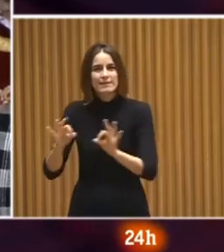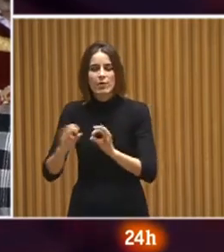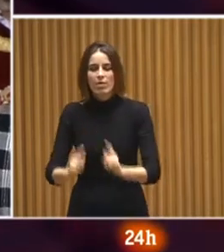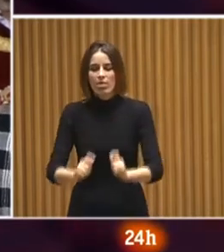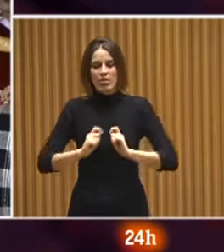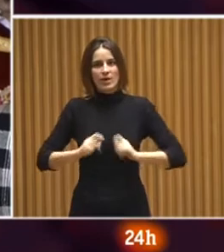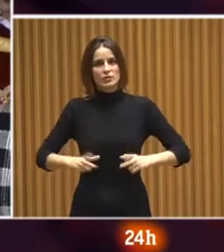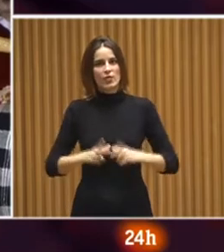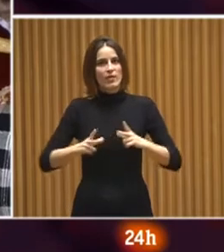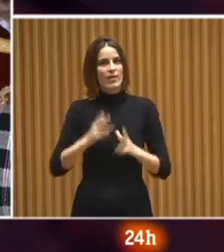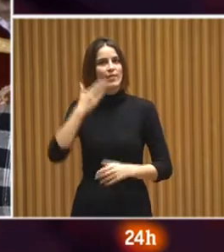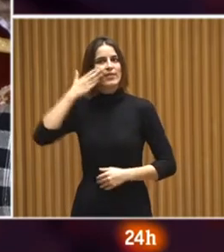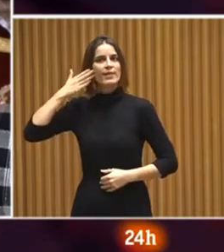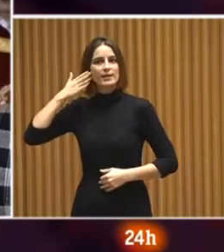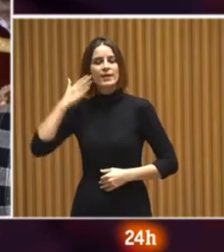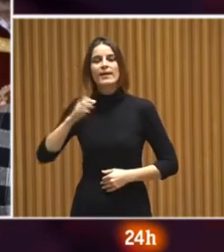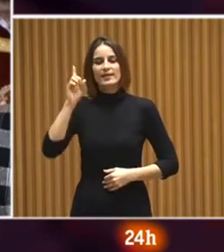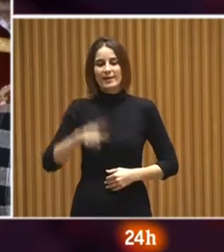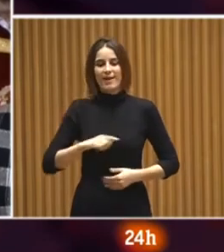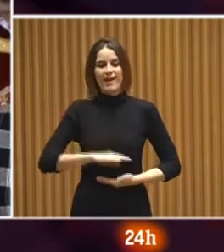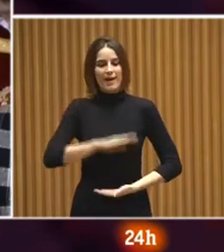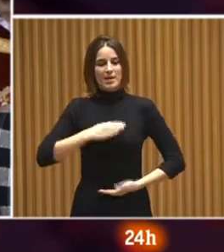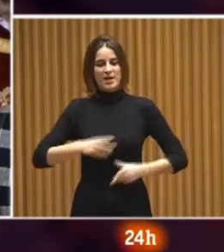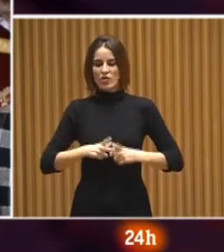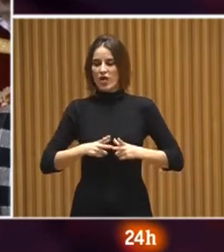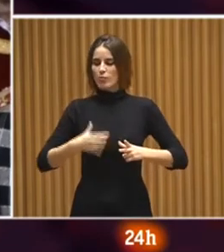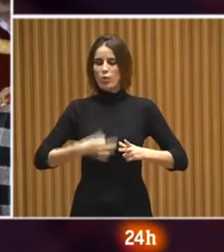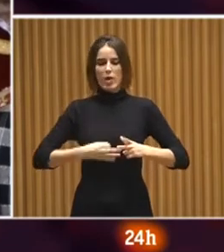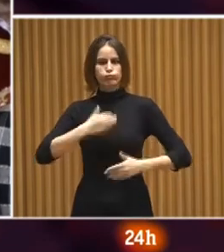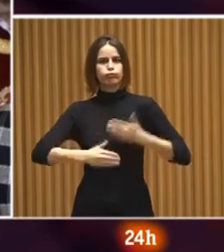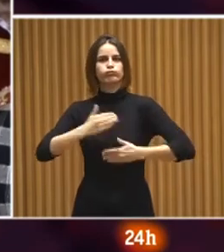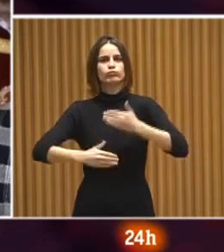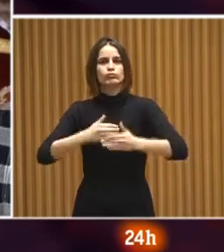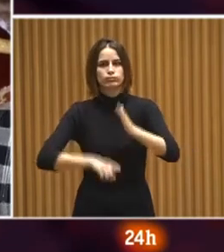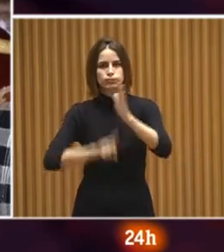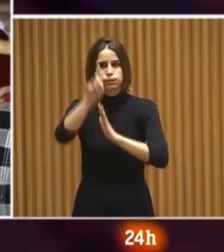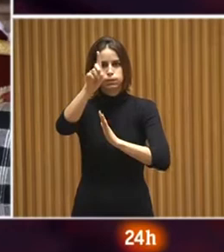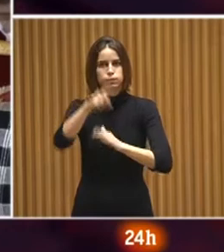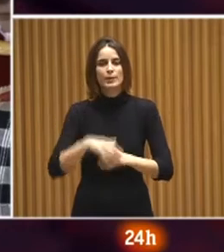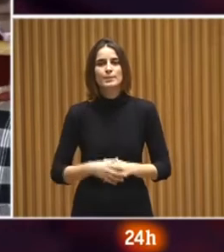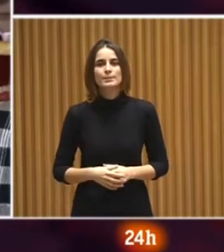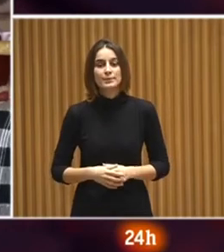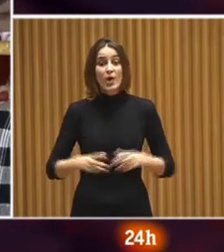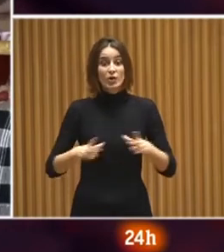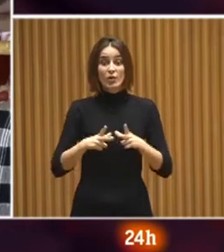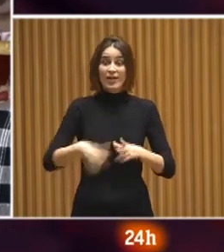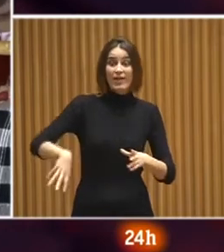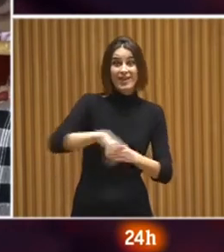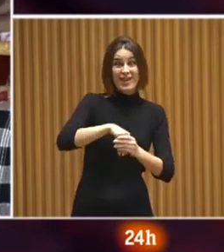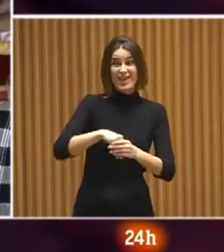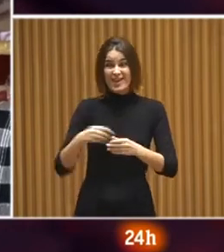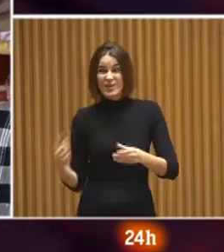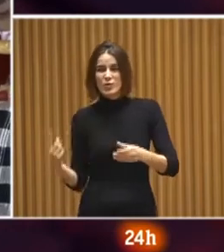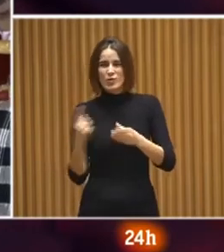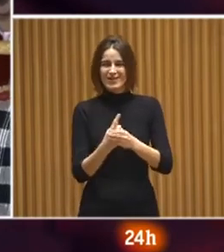desarrollo de sus capacidades. Las sociedades incluyentes son más justas, más fuertes y más